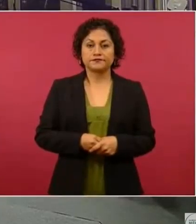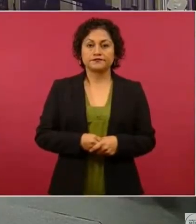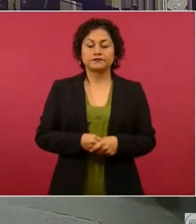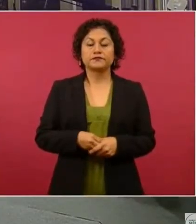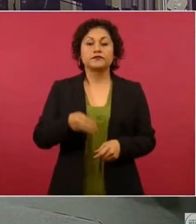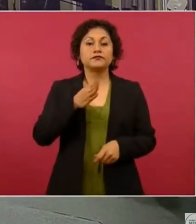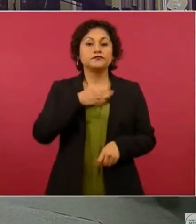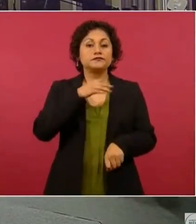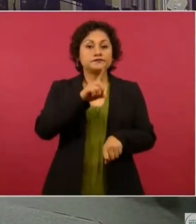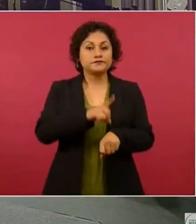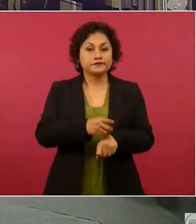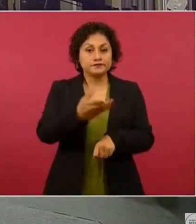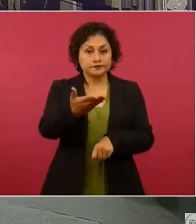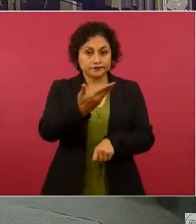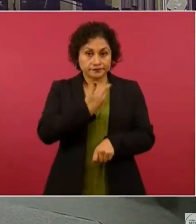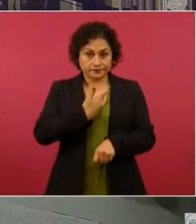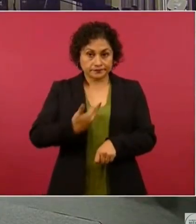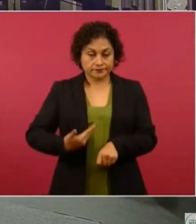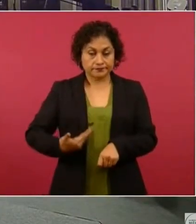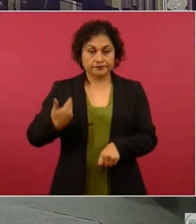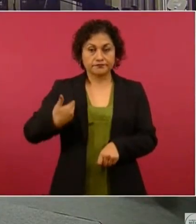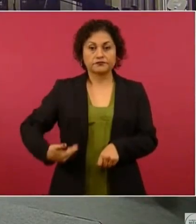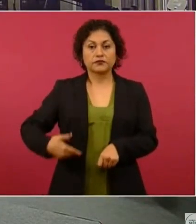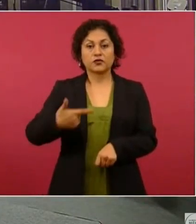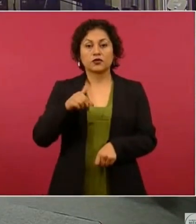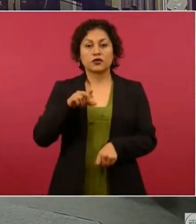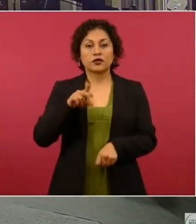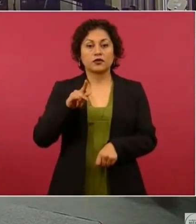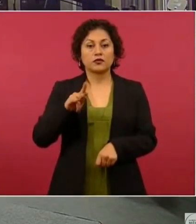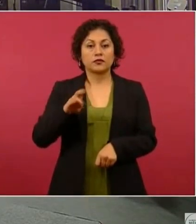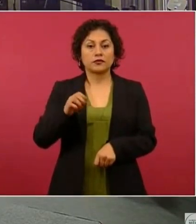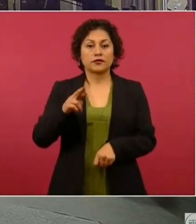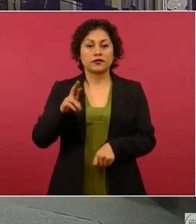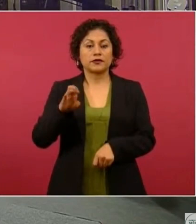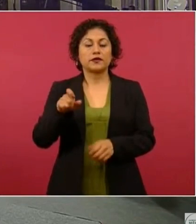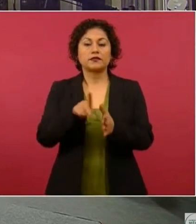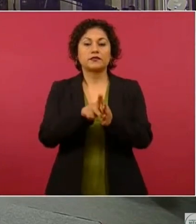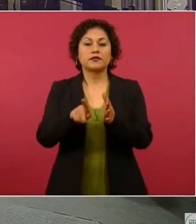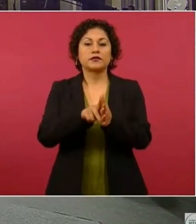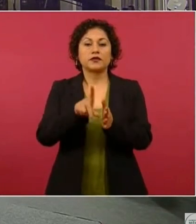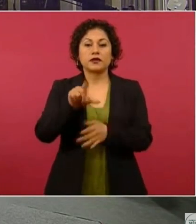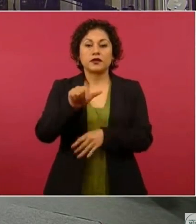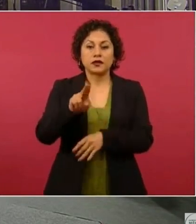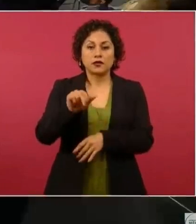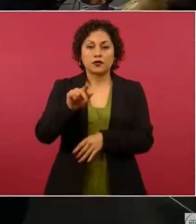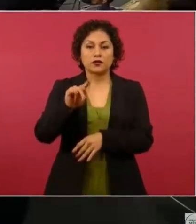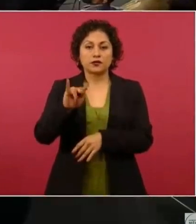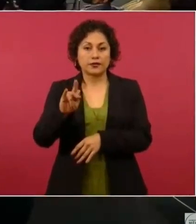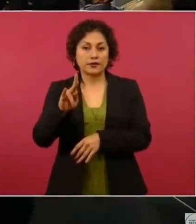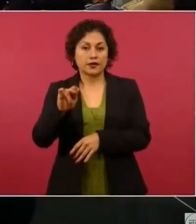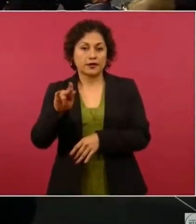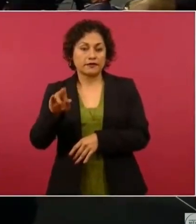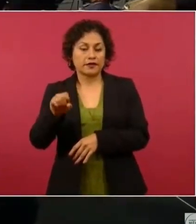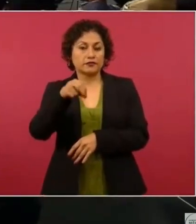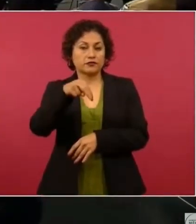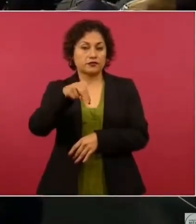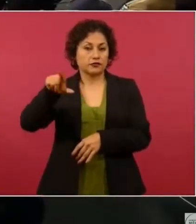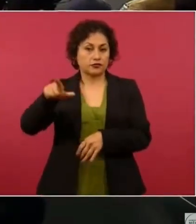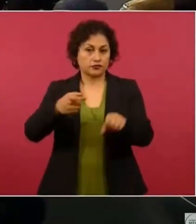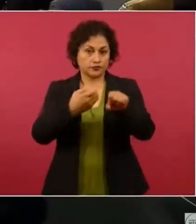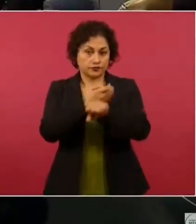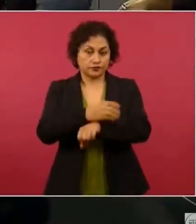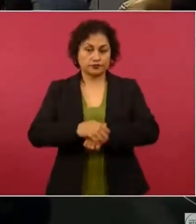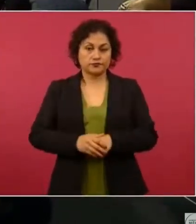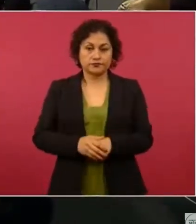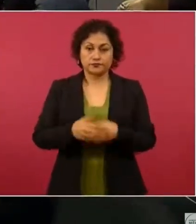Buenos días, señor presidente. Guadalupe Herrera Rábago, del periódico La Última Palabra, de Cadereyta y Juárez, Nuevo León. Primero que nada,